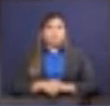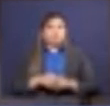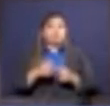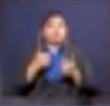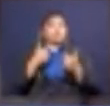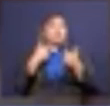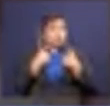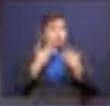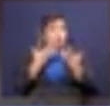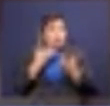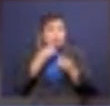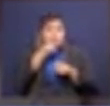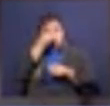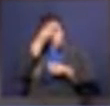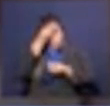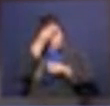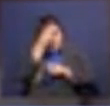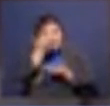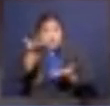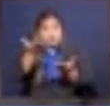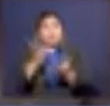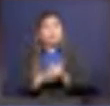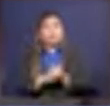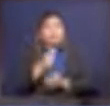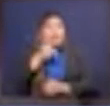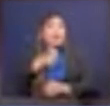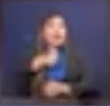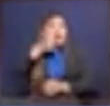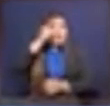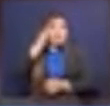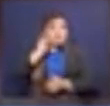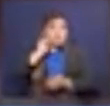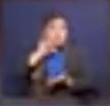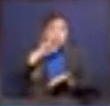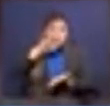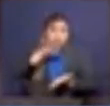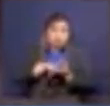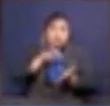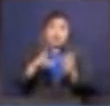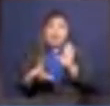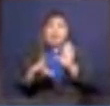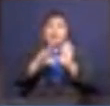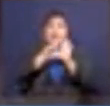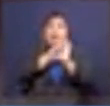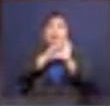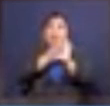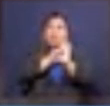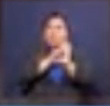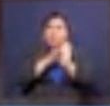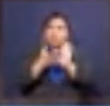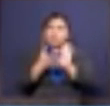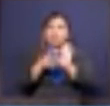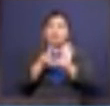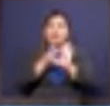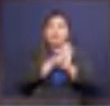Aprovecho para anunciar que ayer sancioné la ley de moratoria